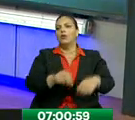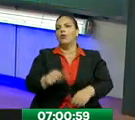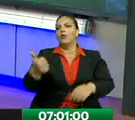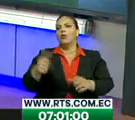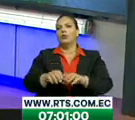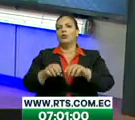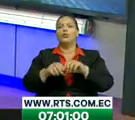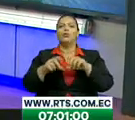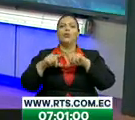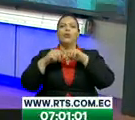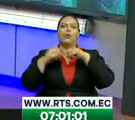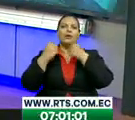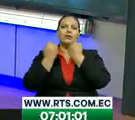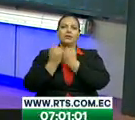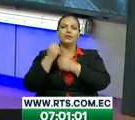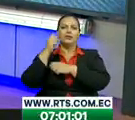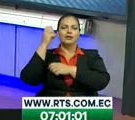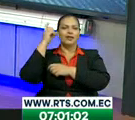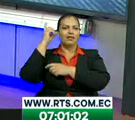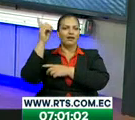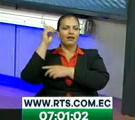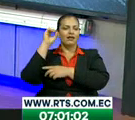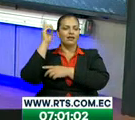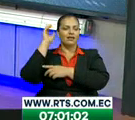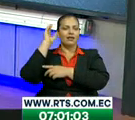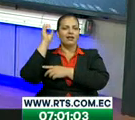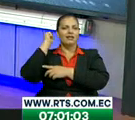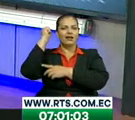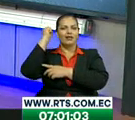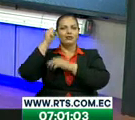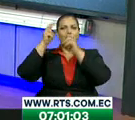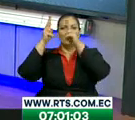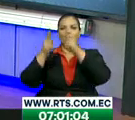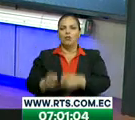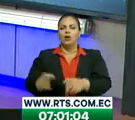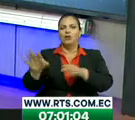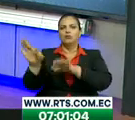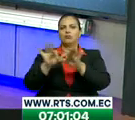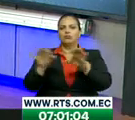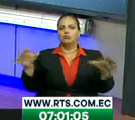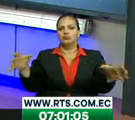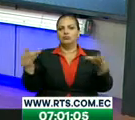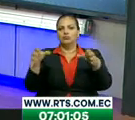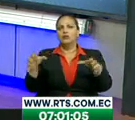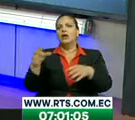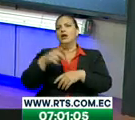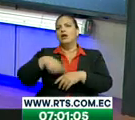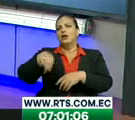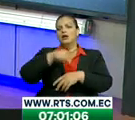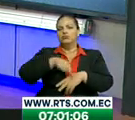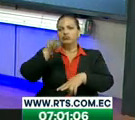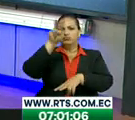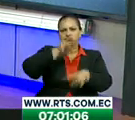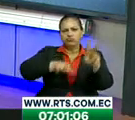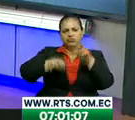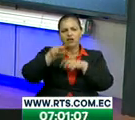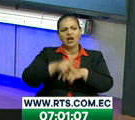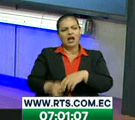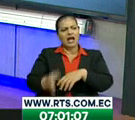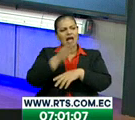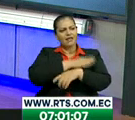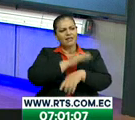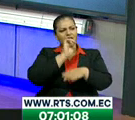edificio de la Contraloría para constatar las denuncias realizadas por los daños provocados durante las manifestaciones a la edificación